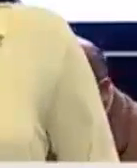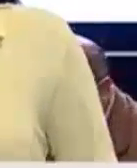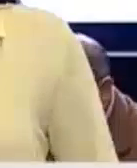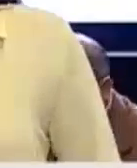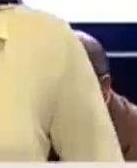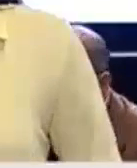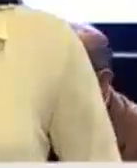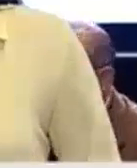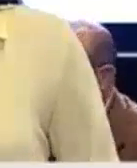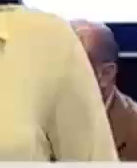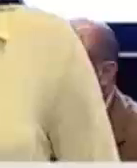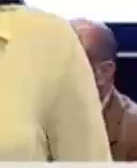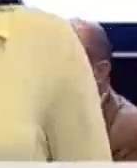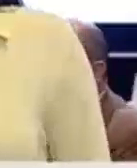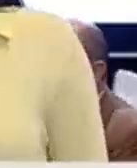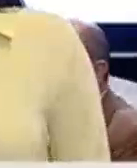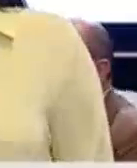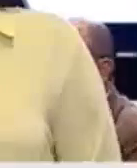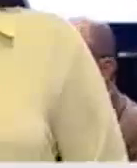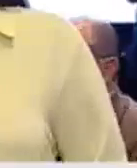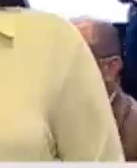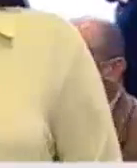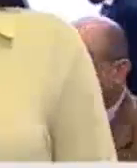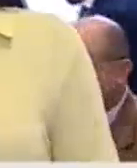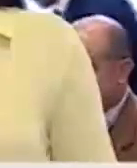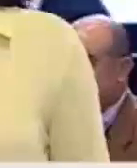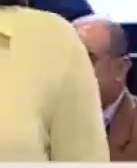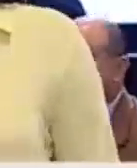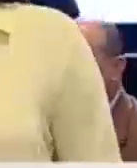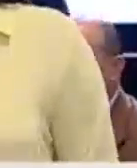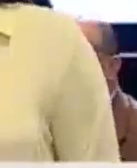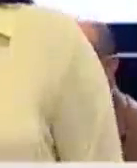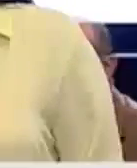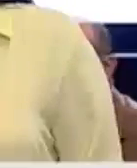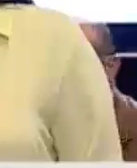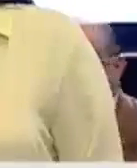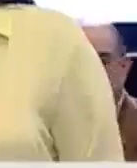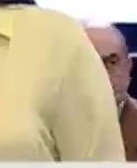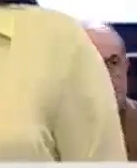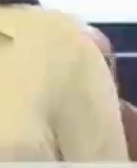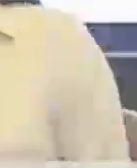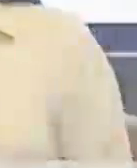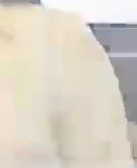legislativa que se estará desarrollando aquí en el Senado de la República. Por lo pronto, yo me despido.